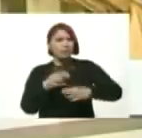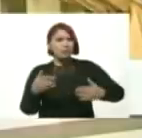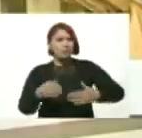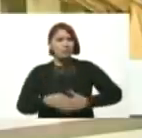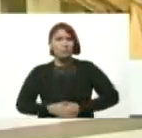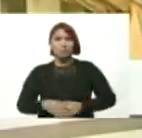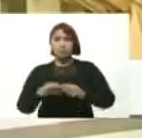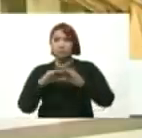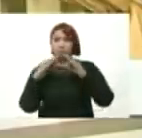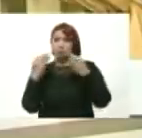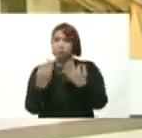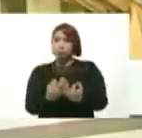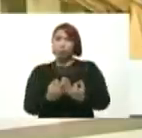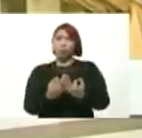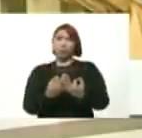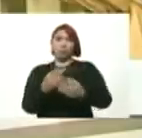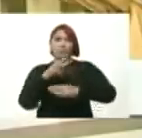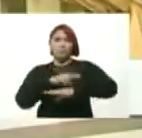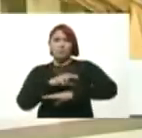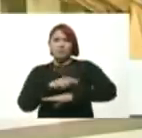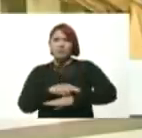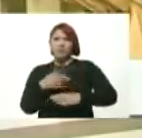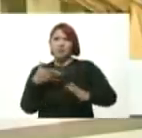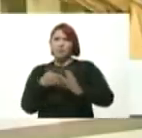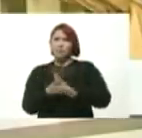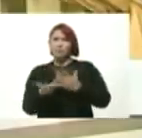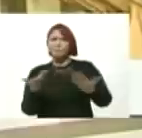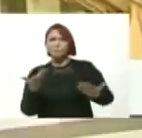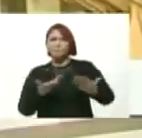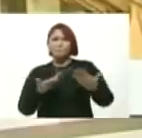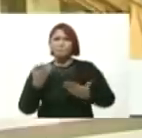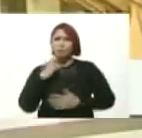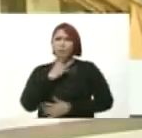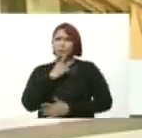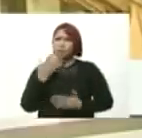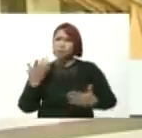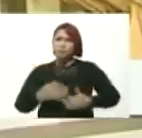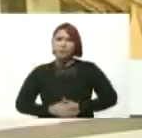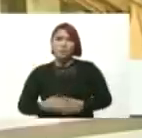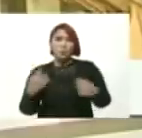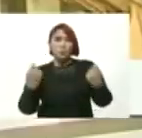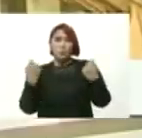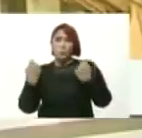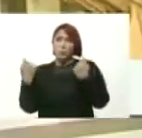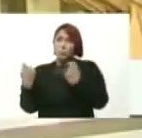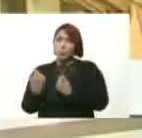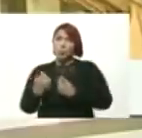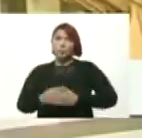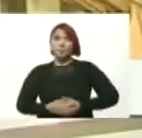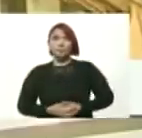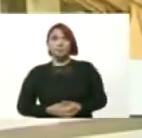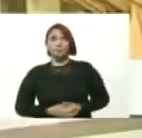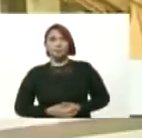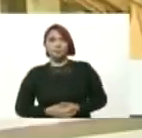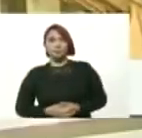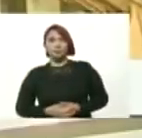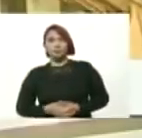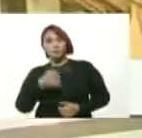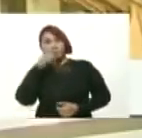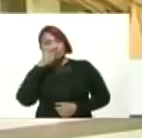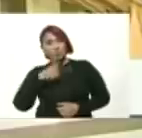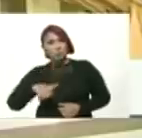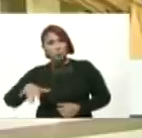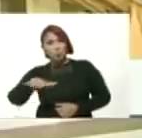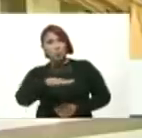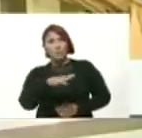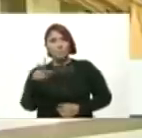familiar medicina llamada de carácter promocional primaria al pueblo de venezuela